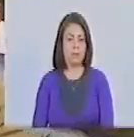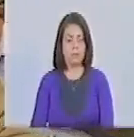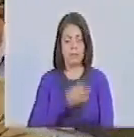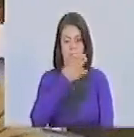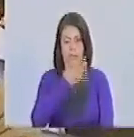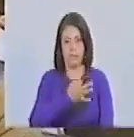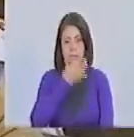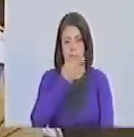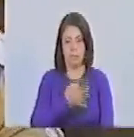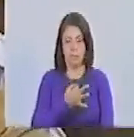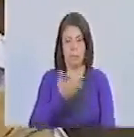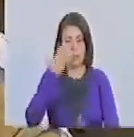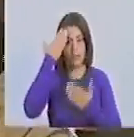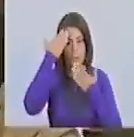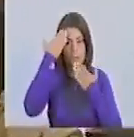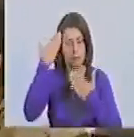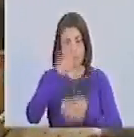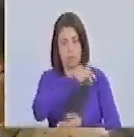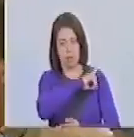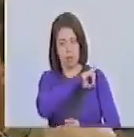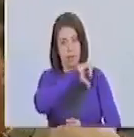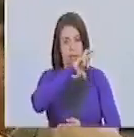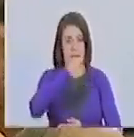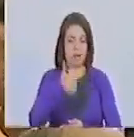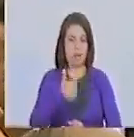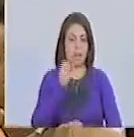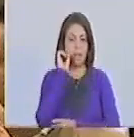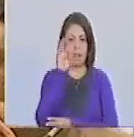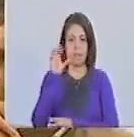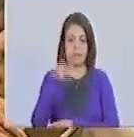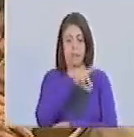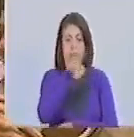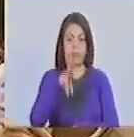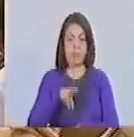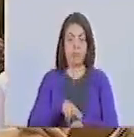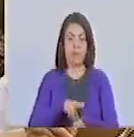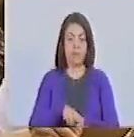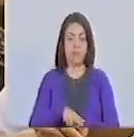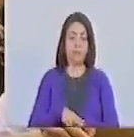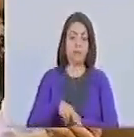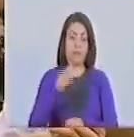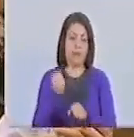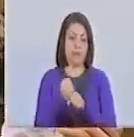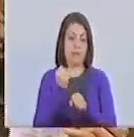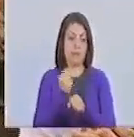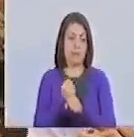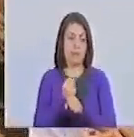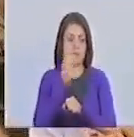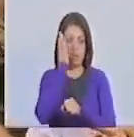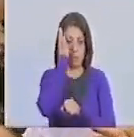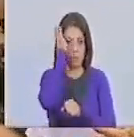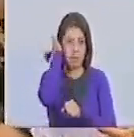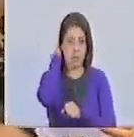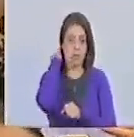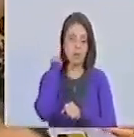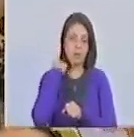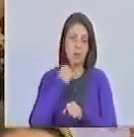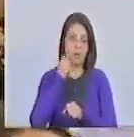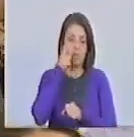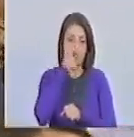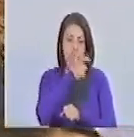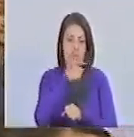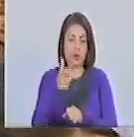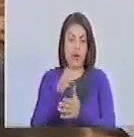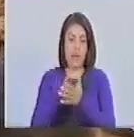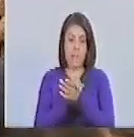Buenas tardes, saludo a la directiva de la Asamblea Nacional Legítima que trabaja por el pueblo, saludo a